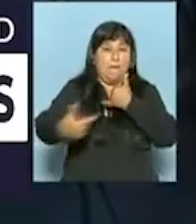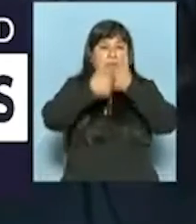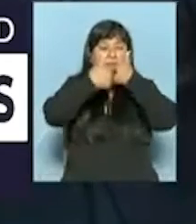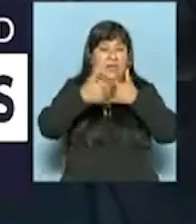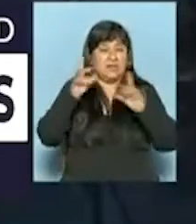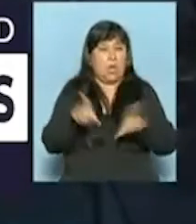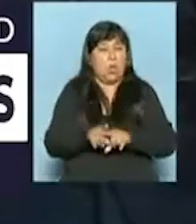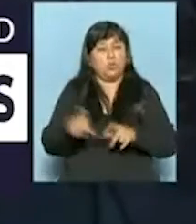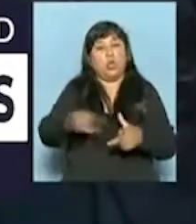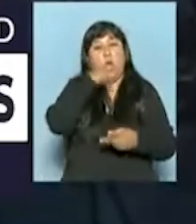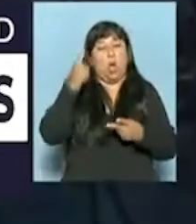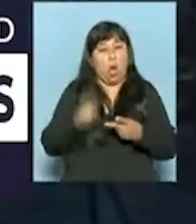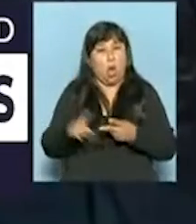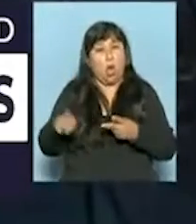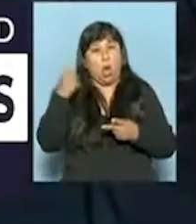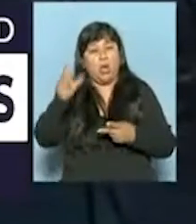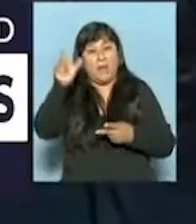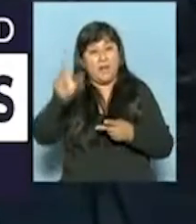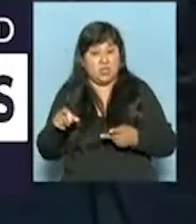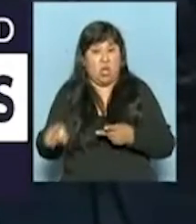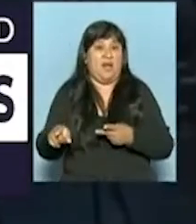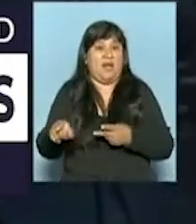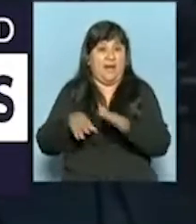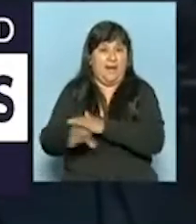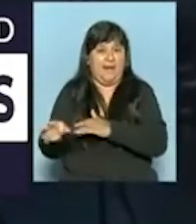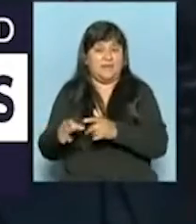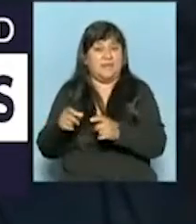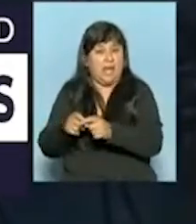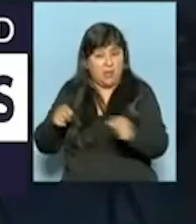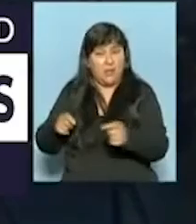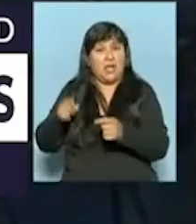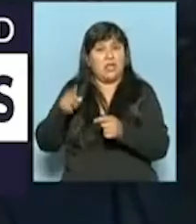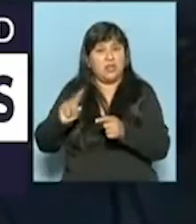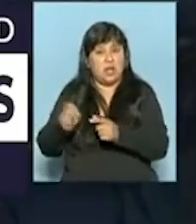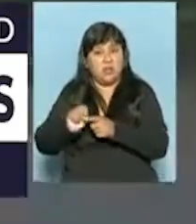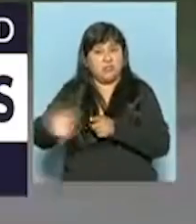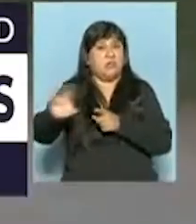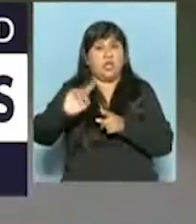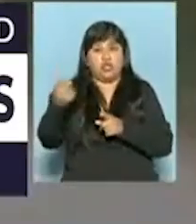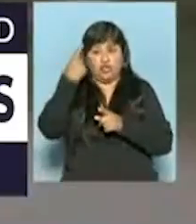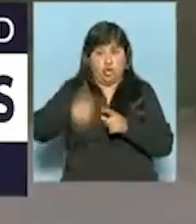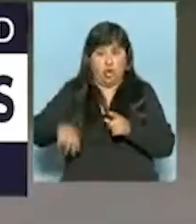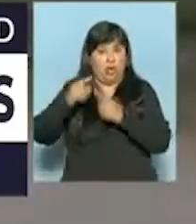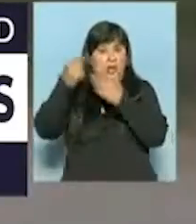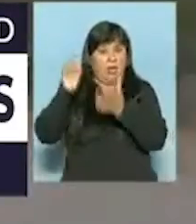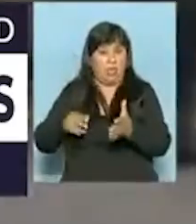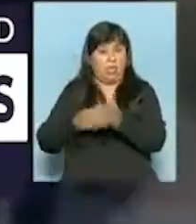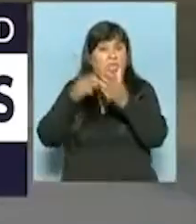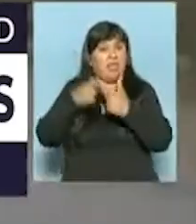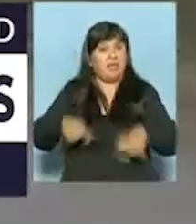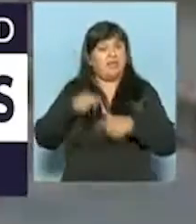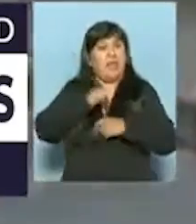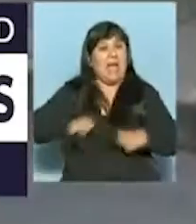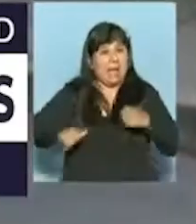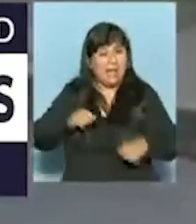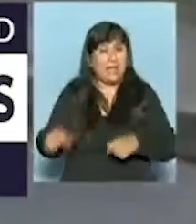solo manipulando estas armas tumberas, así que la verdad que era necesario que llevemos adelante este tipo de